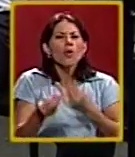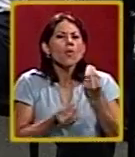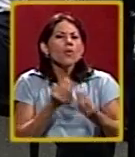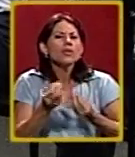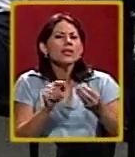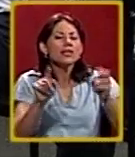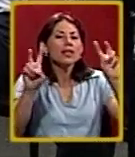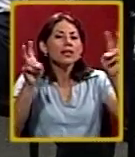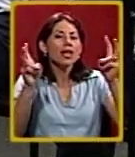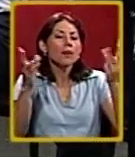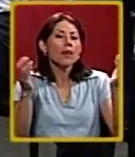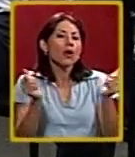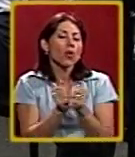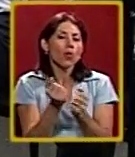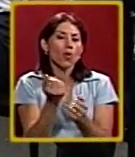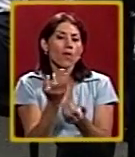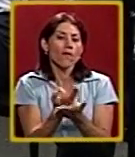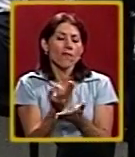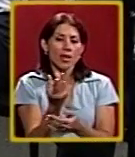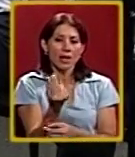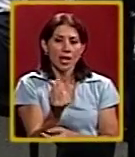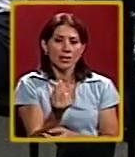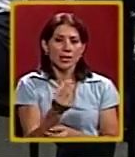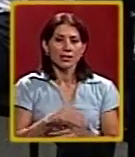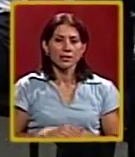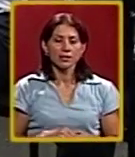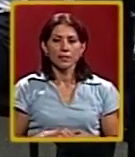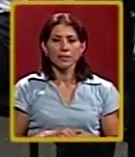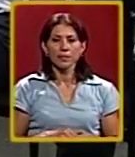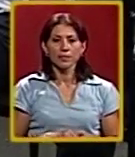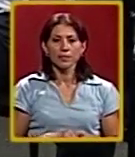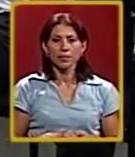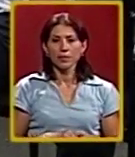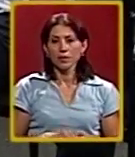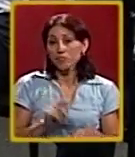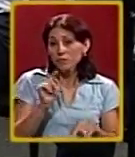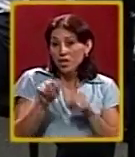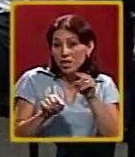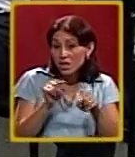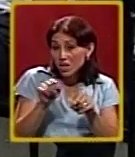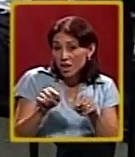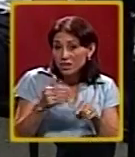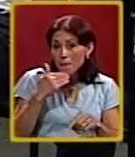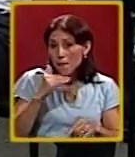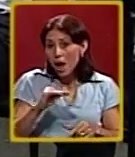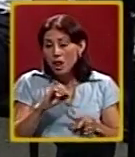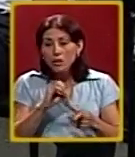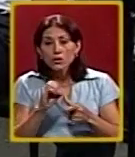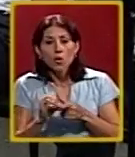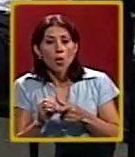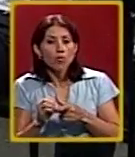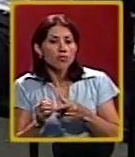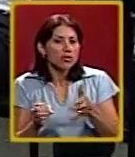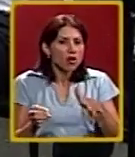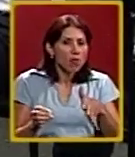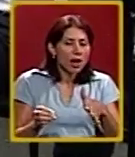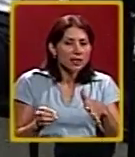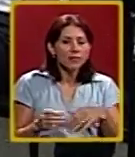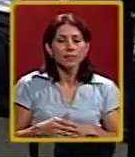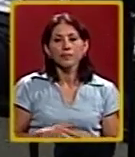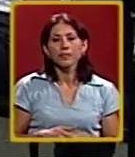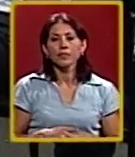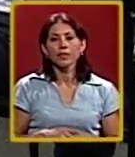de las finanzas? Bueno, ¿críticas, sí, malas o regulares?